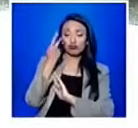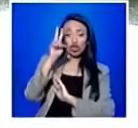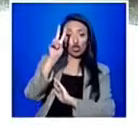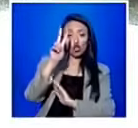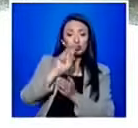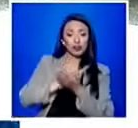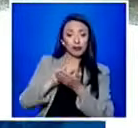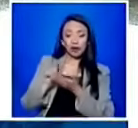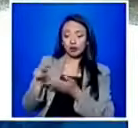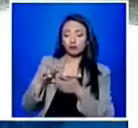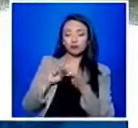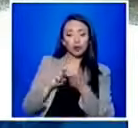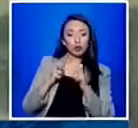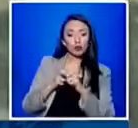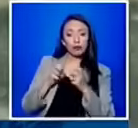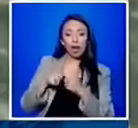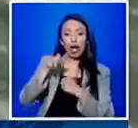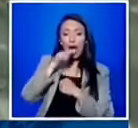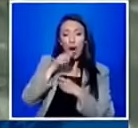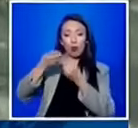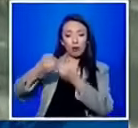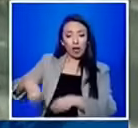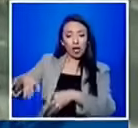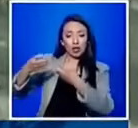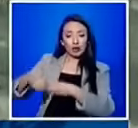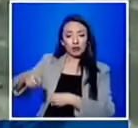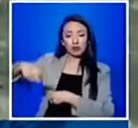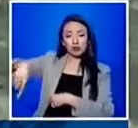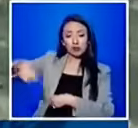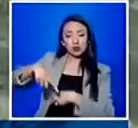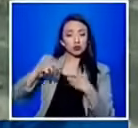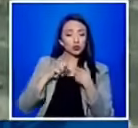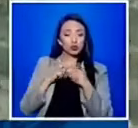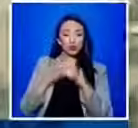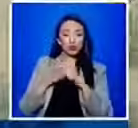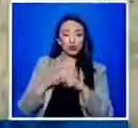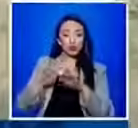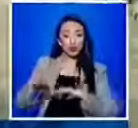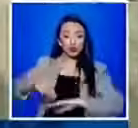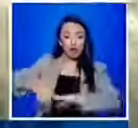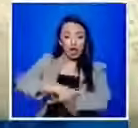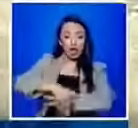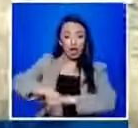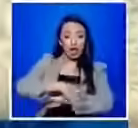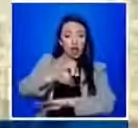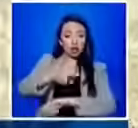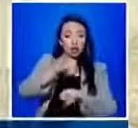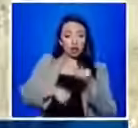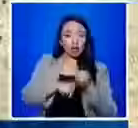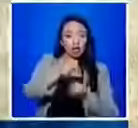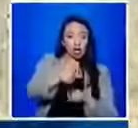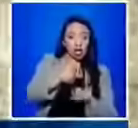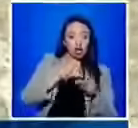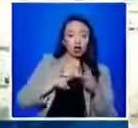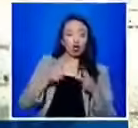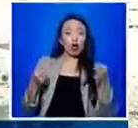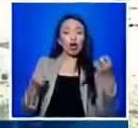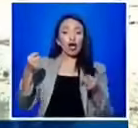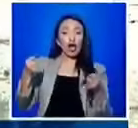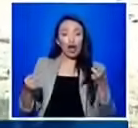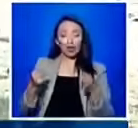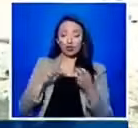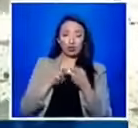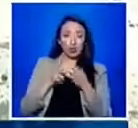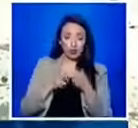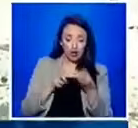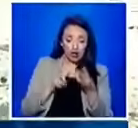2 semanas tenemos una fuga de agua que está generando un desgaste en la calle, la incomodidad para los vehículos y por